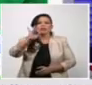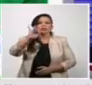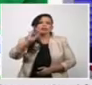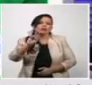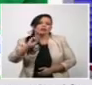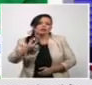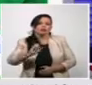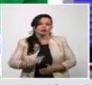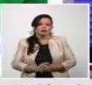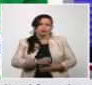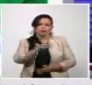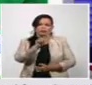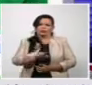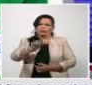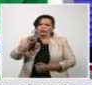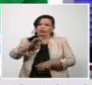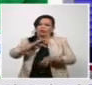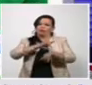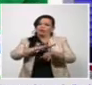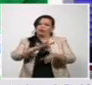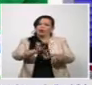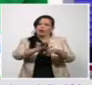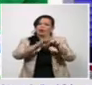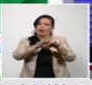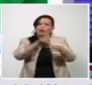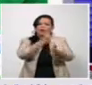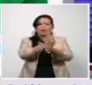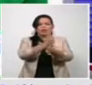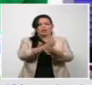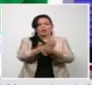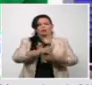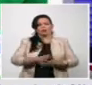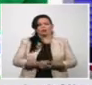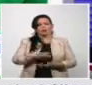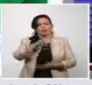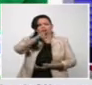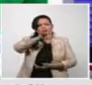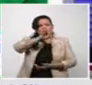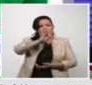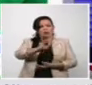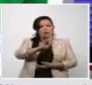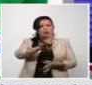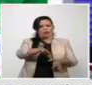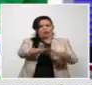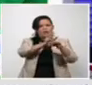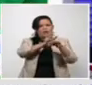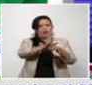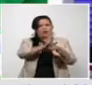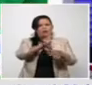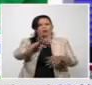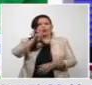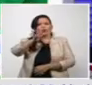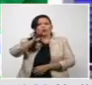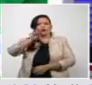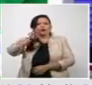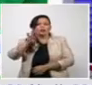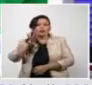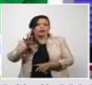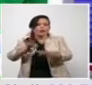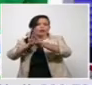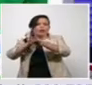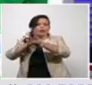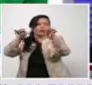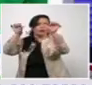mucho riesgo, 27 en estado crítico y 43 en estado